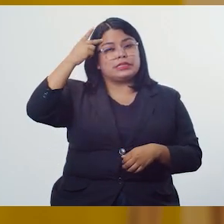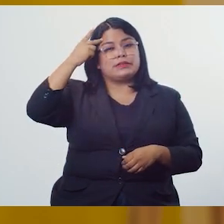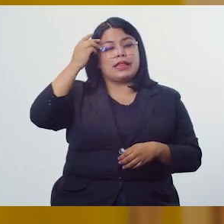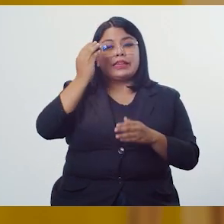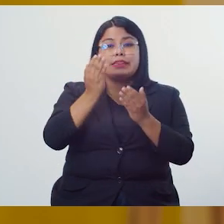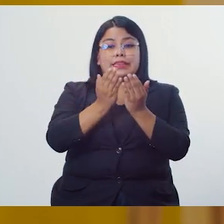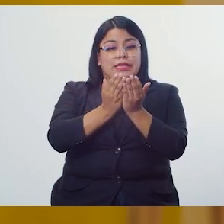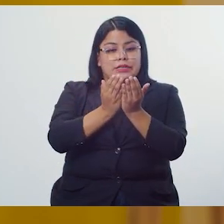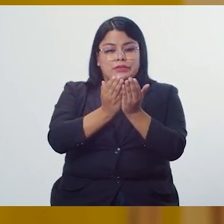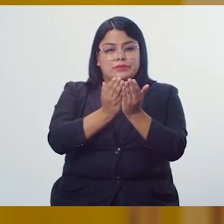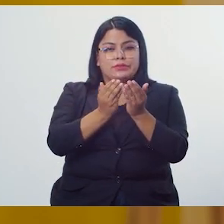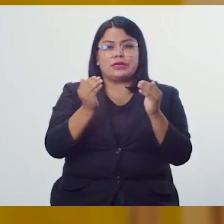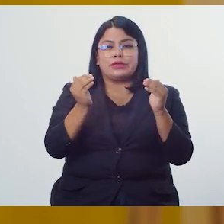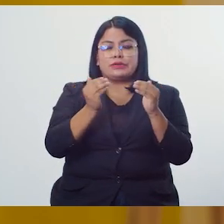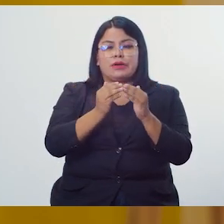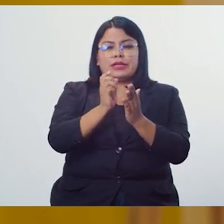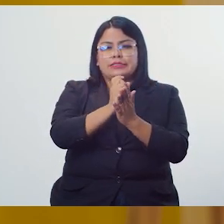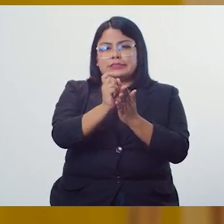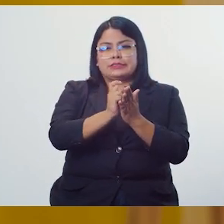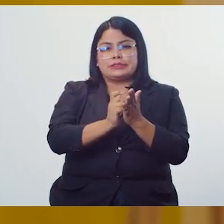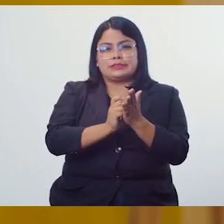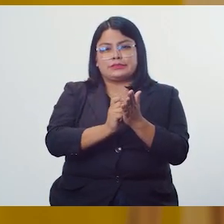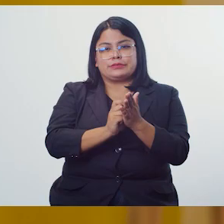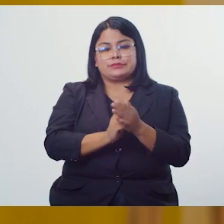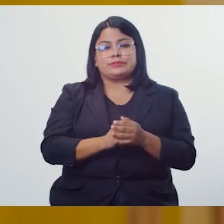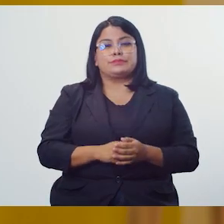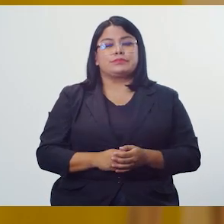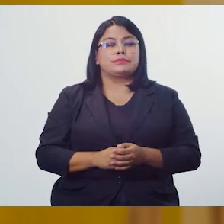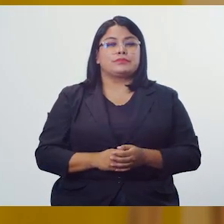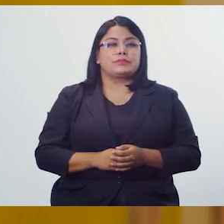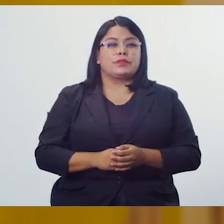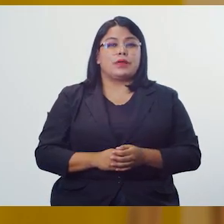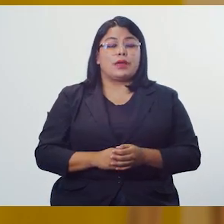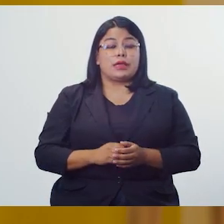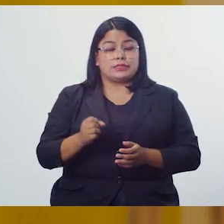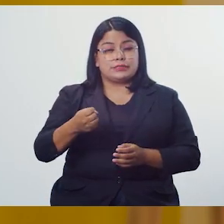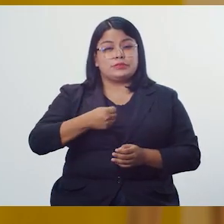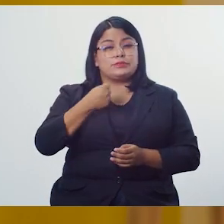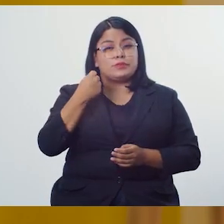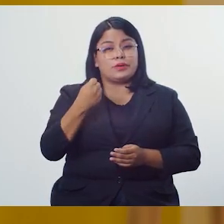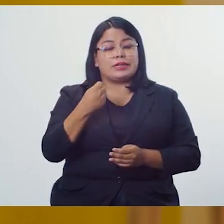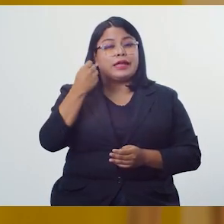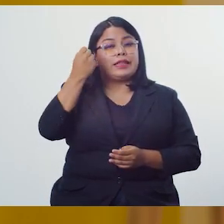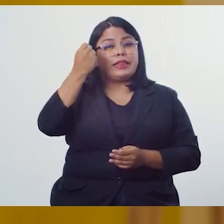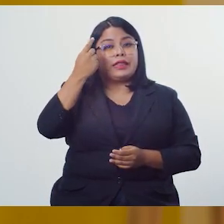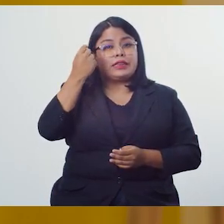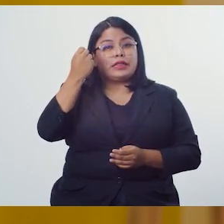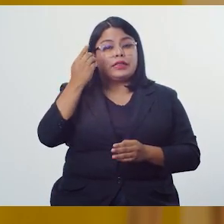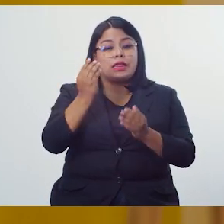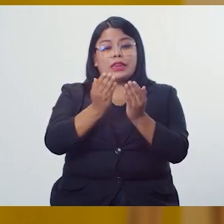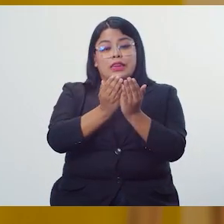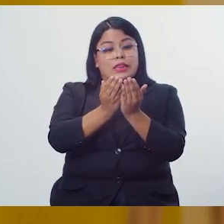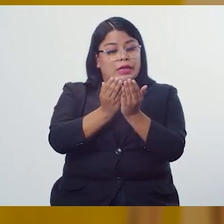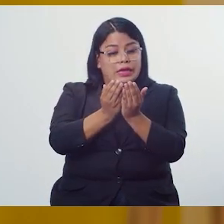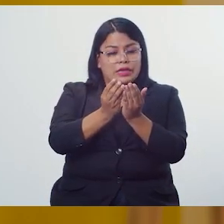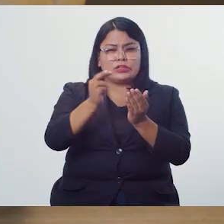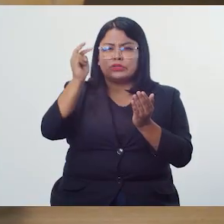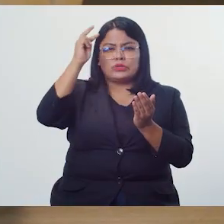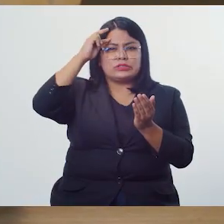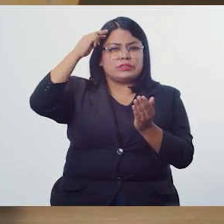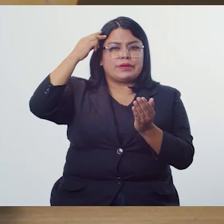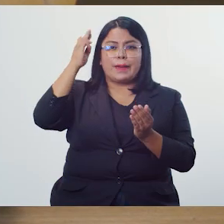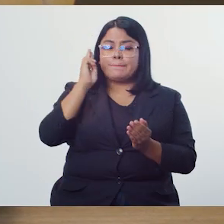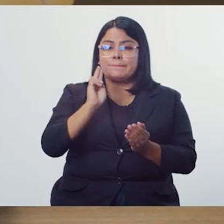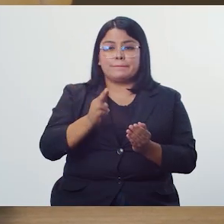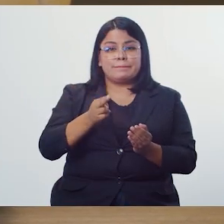significativas de lectura y de escritura. En primer momento, es importante comprender que leer no es